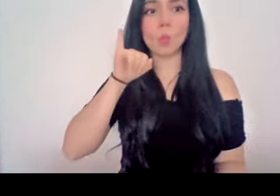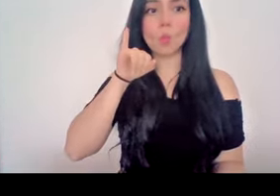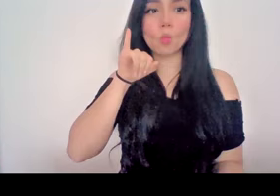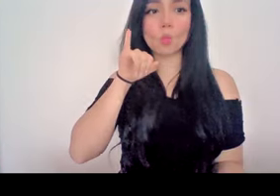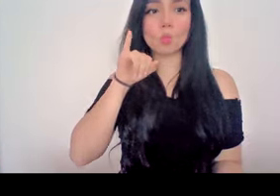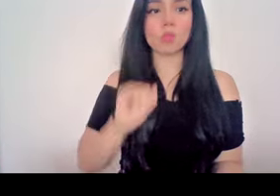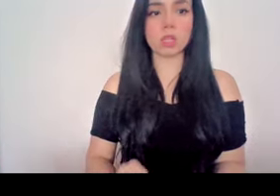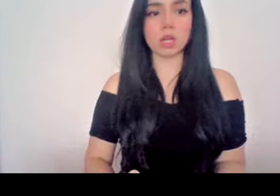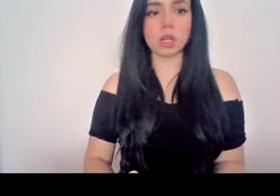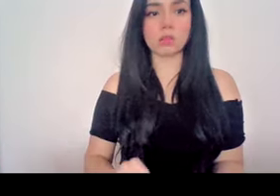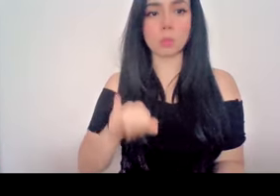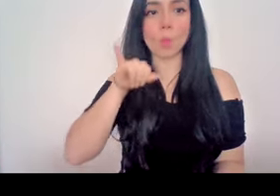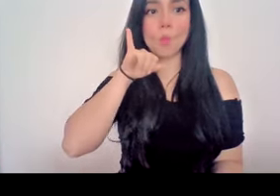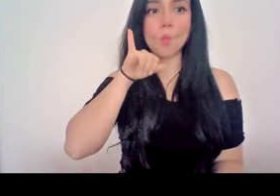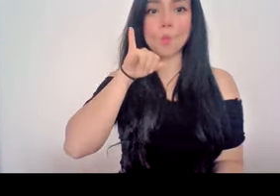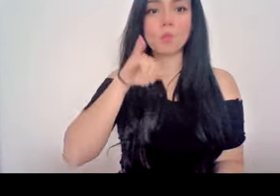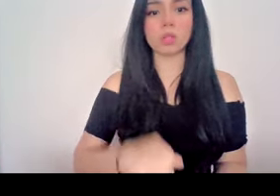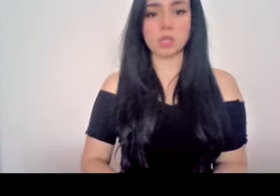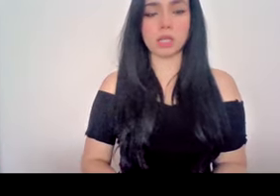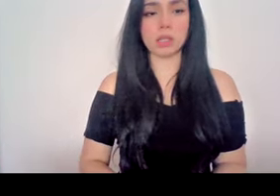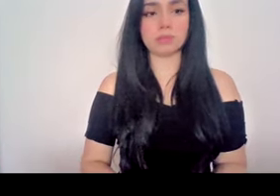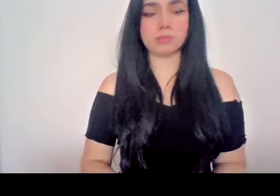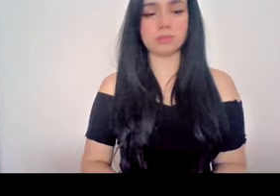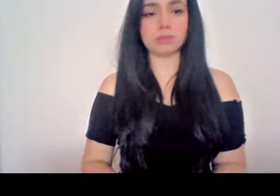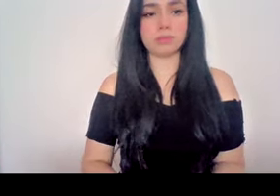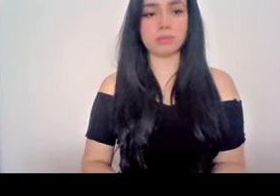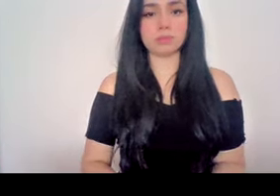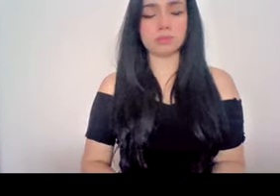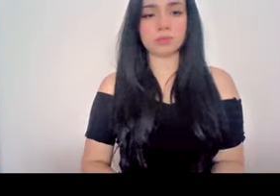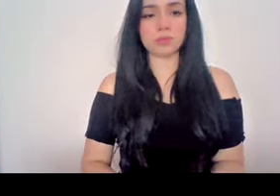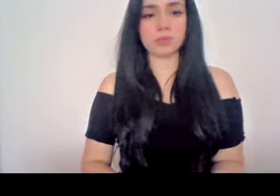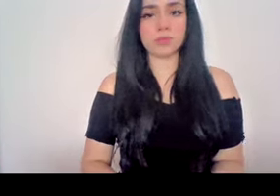delgada. Delgada. Delgada.